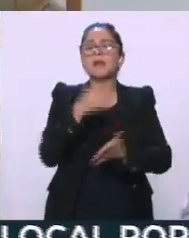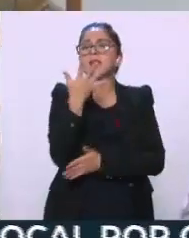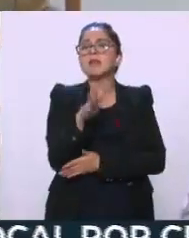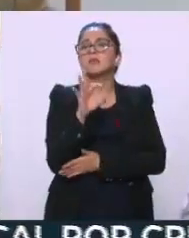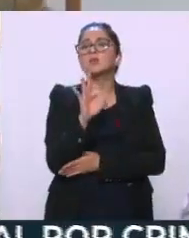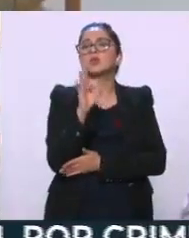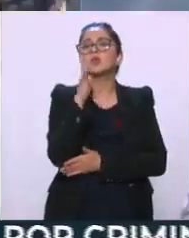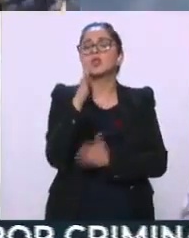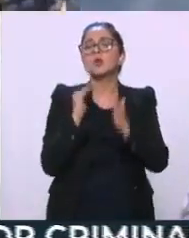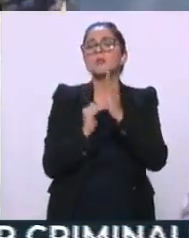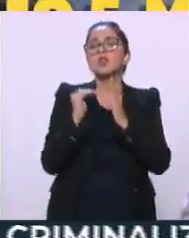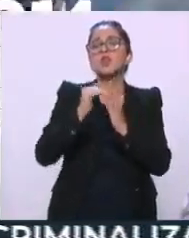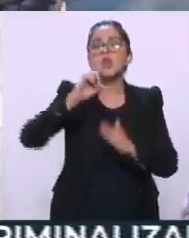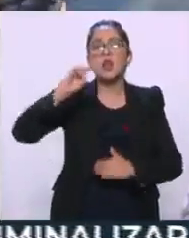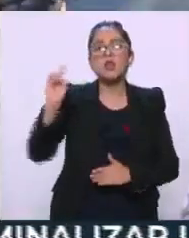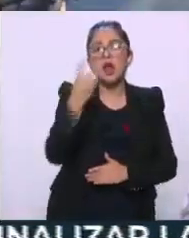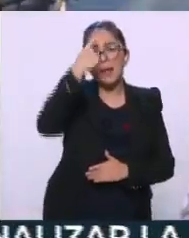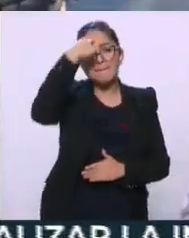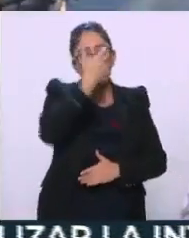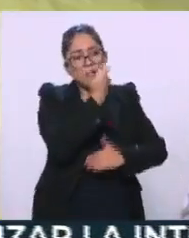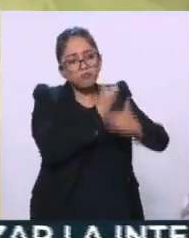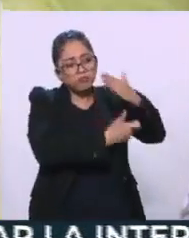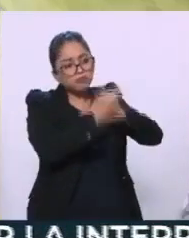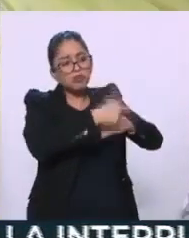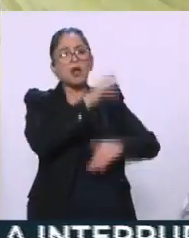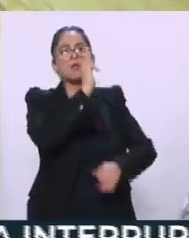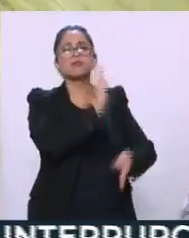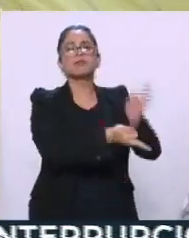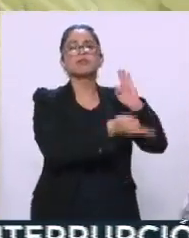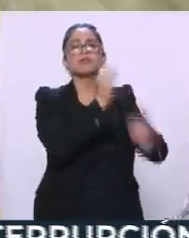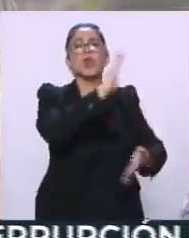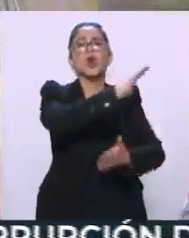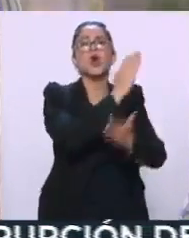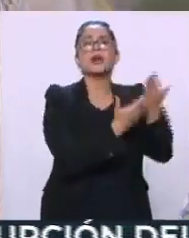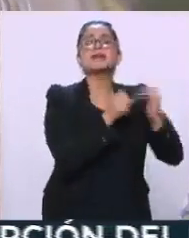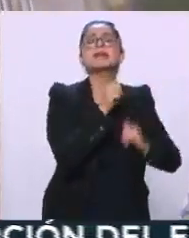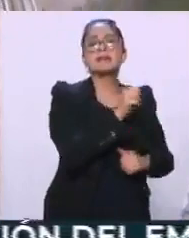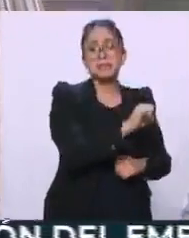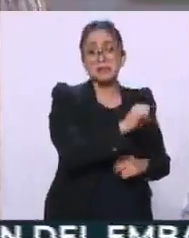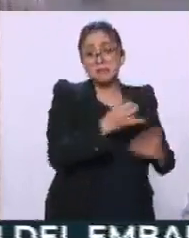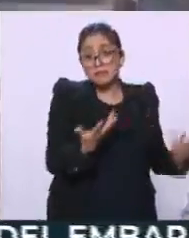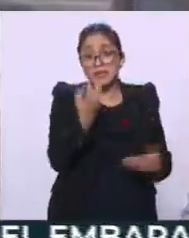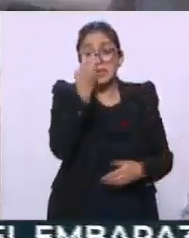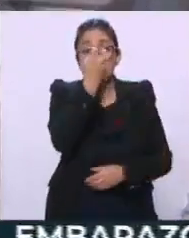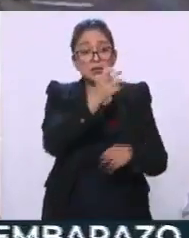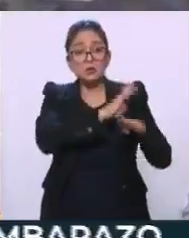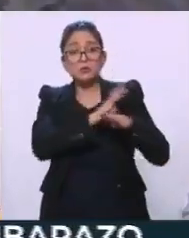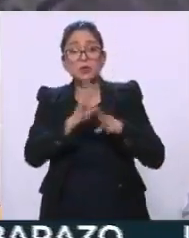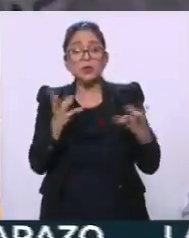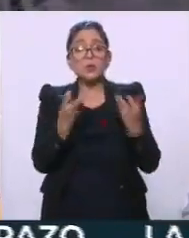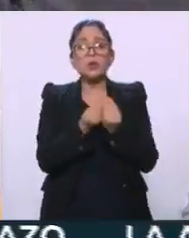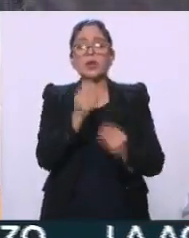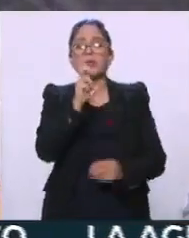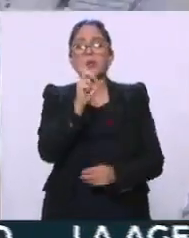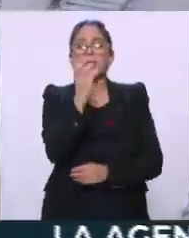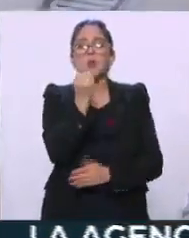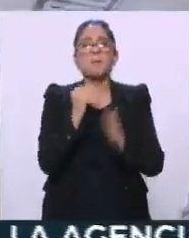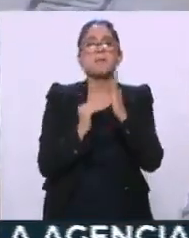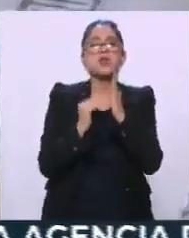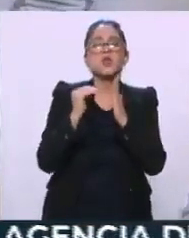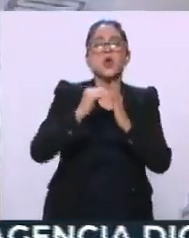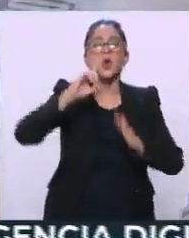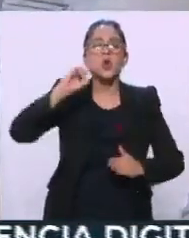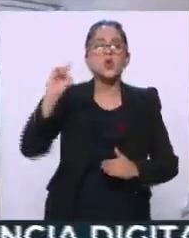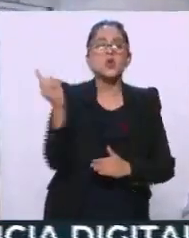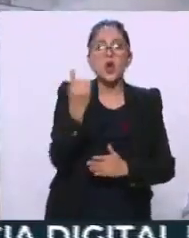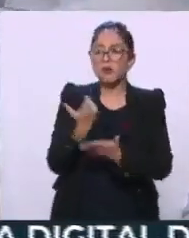asegurar contratos en diversas obras públicas. Estos hechos habrían resultado en beneficios de 39 millones de dólares para